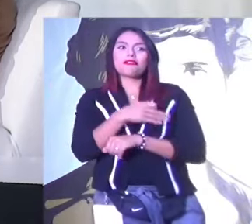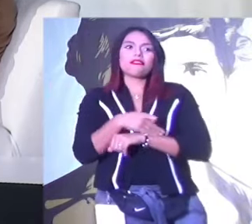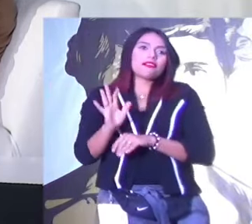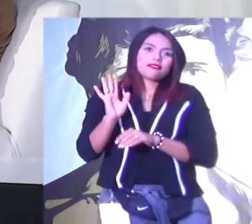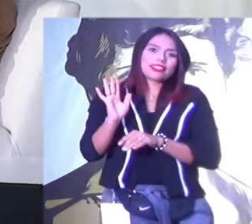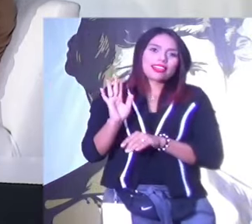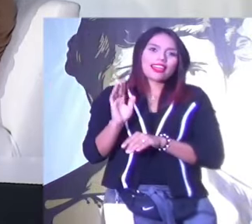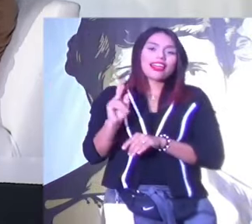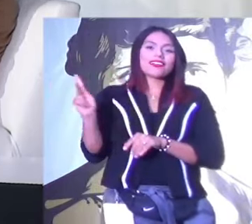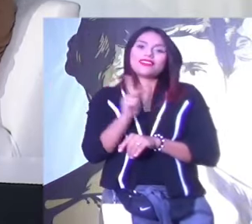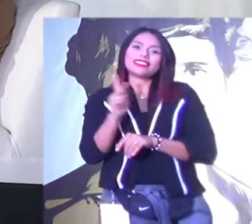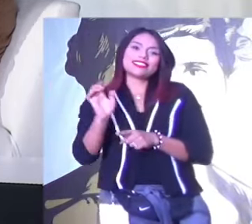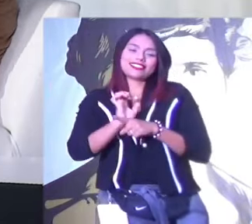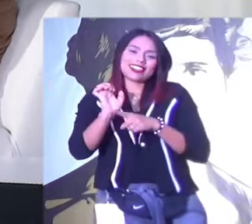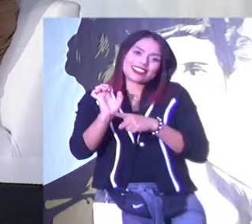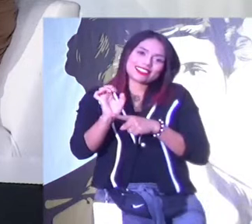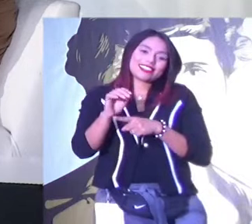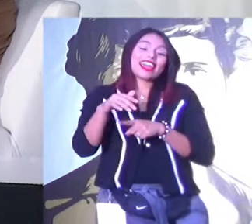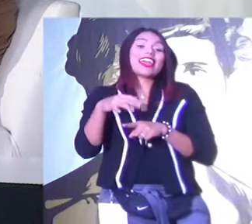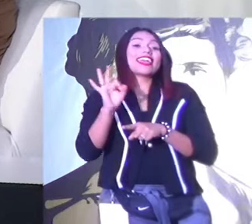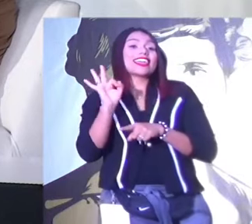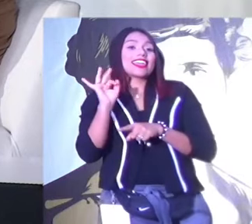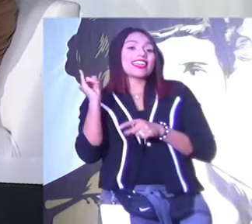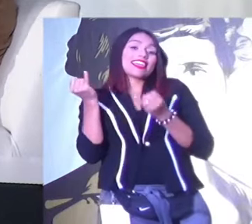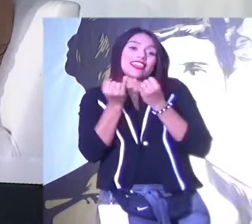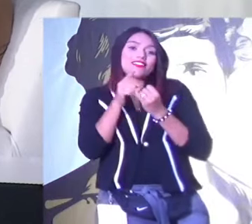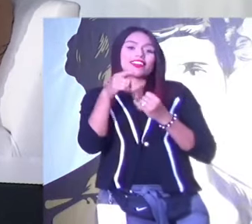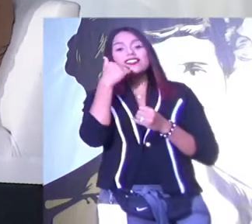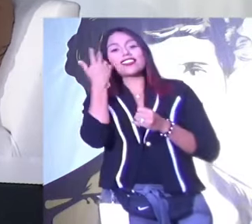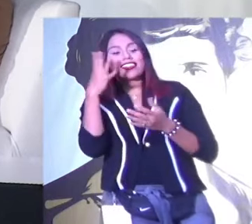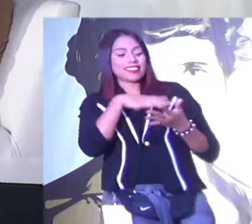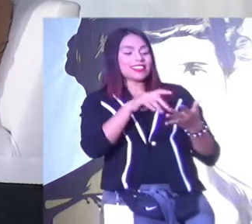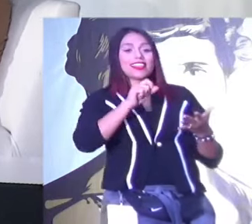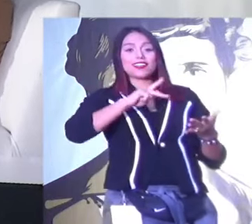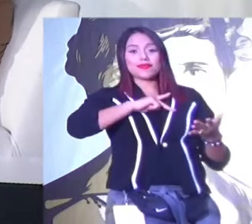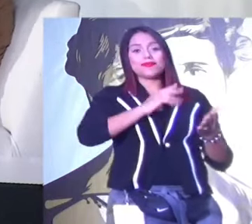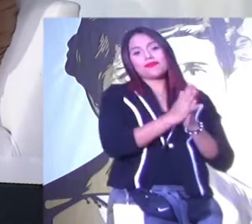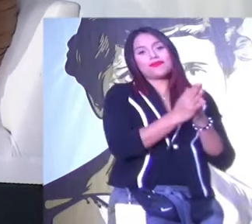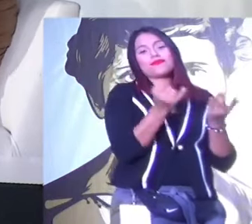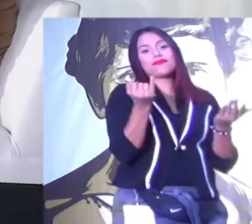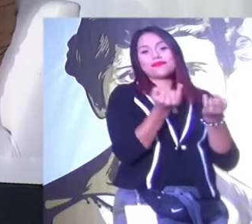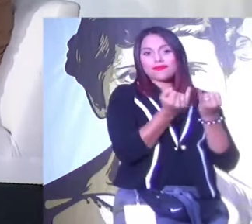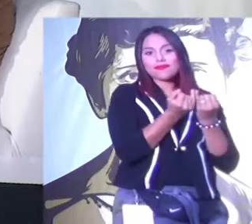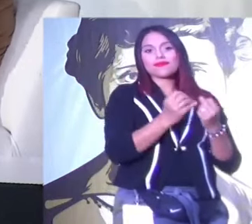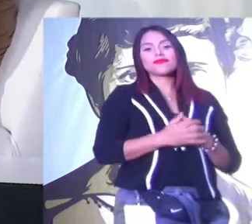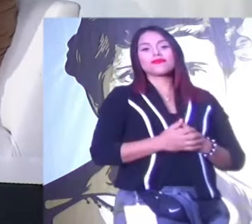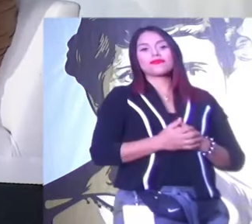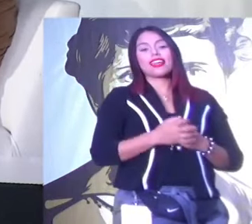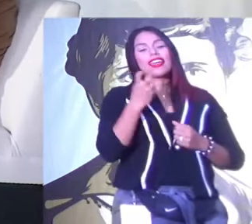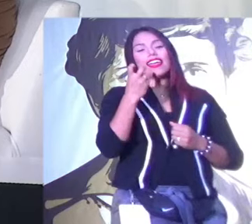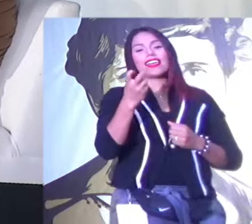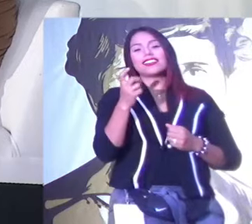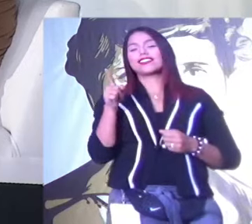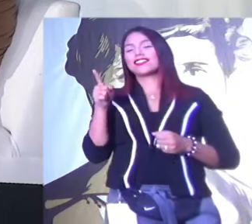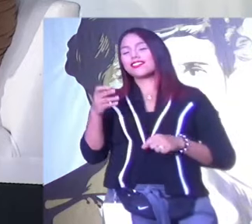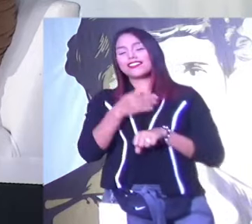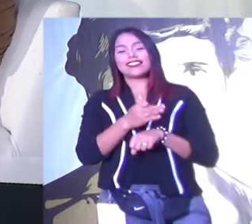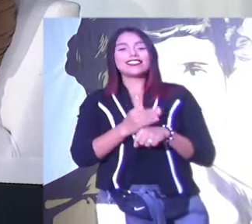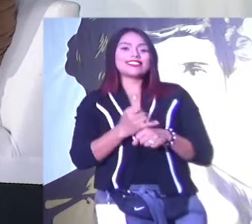mis historias, ¿no? Que lo obtienes en los agradecimientos de la antología, muy claramente tu filiación con ese sentido del humor de José Agustín. Sí,